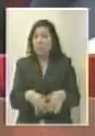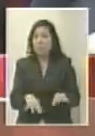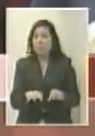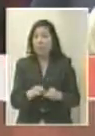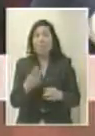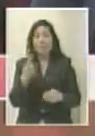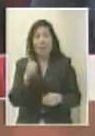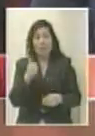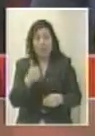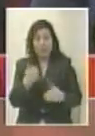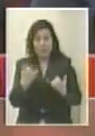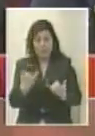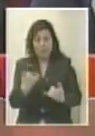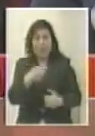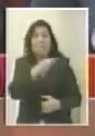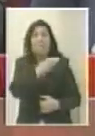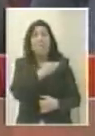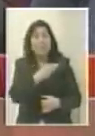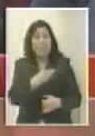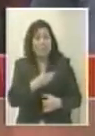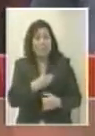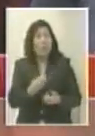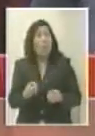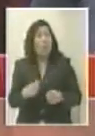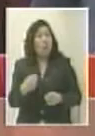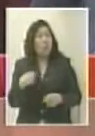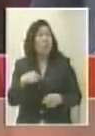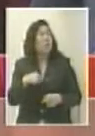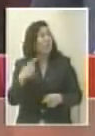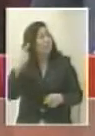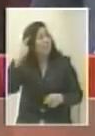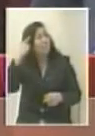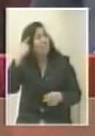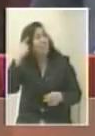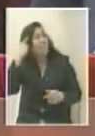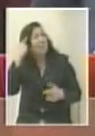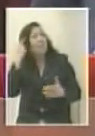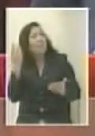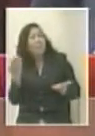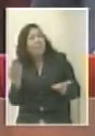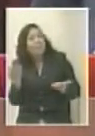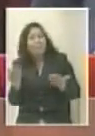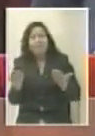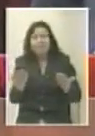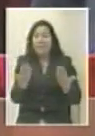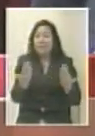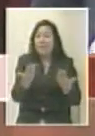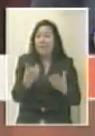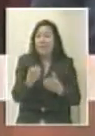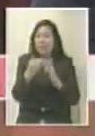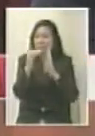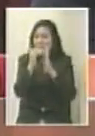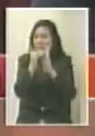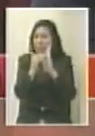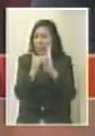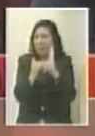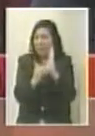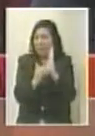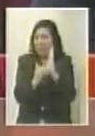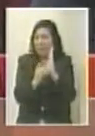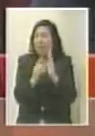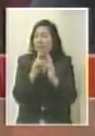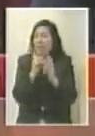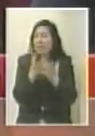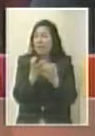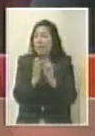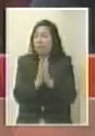este ministerio. Y cuando pensamos en con qué estructura enfrentamos esta agenda, que es de por sí una agenda